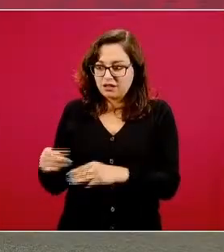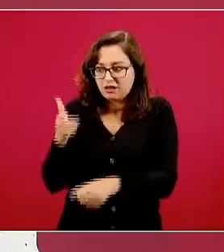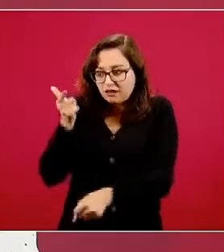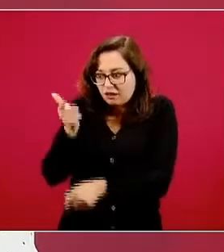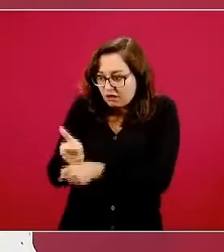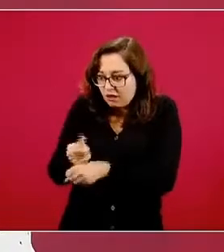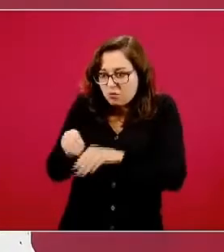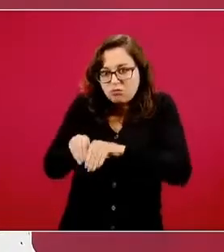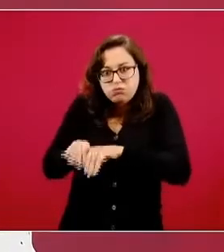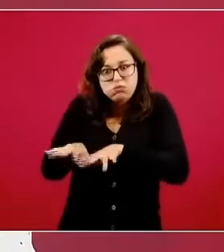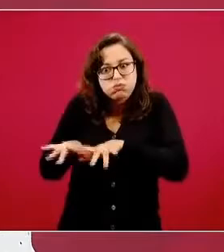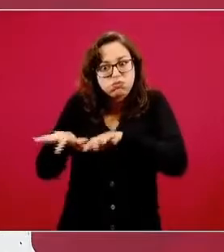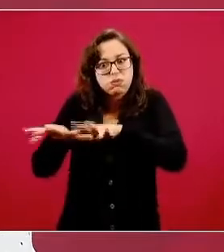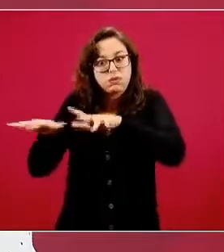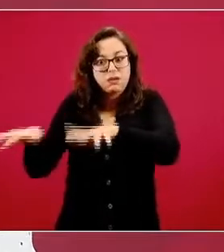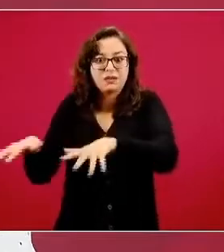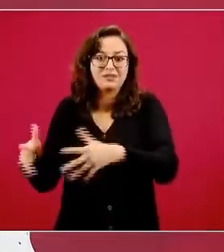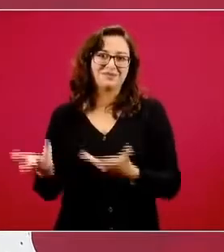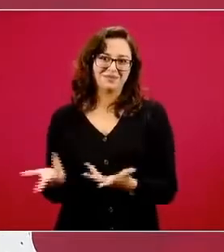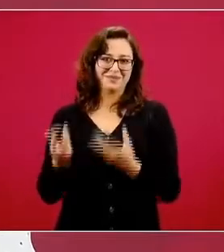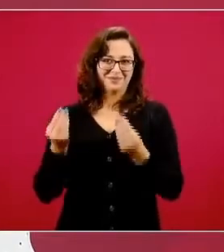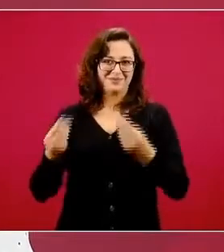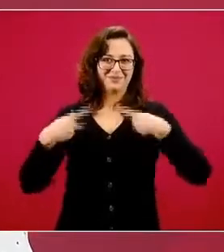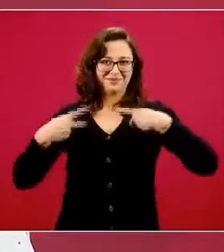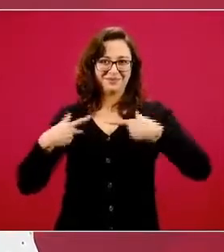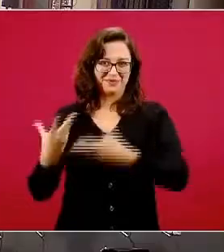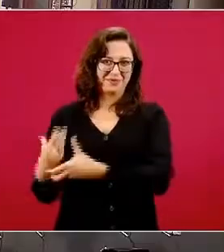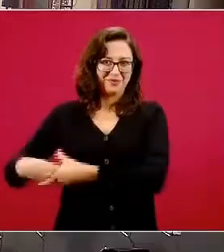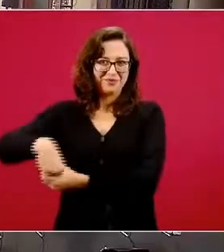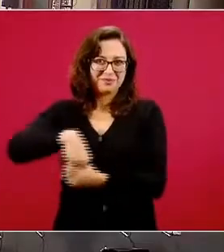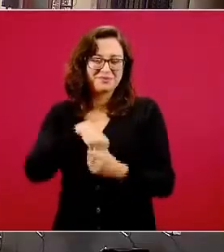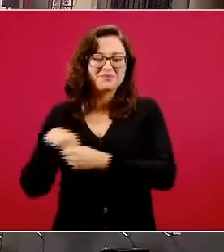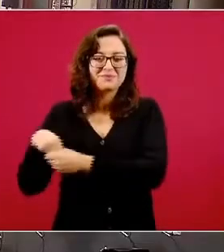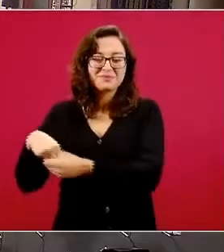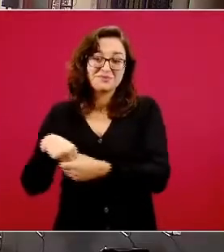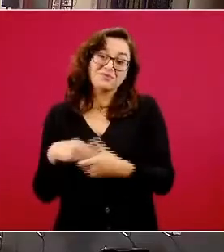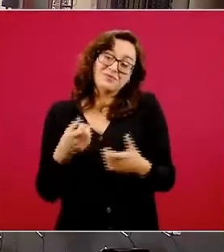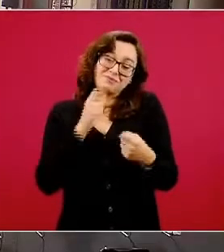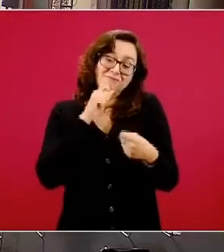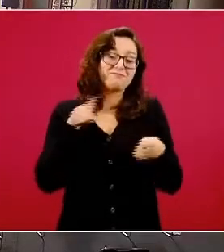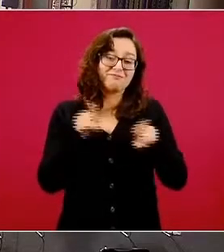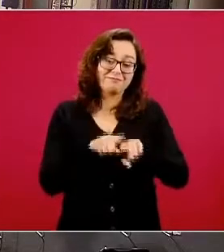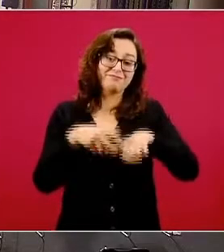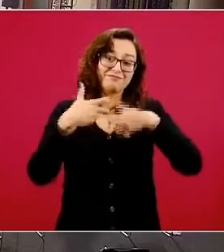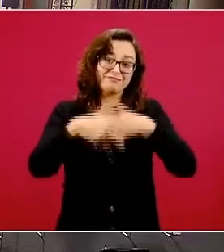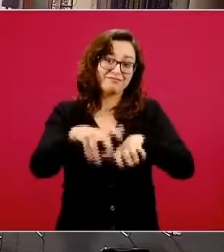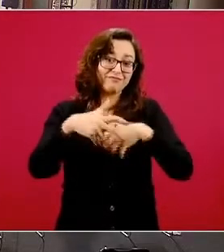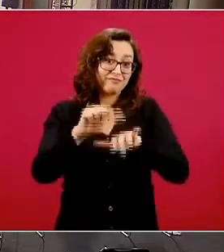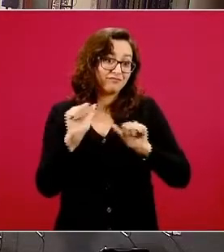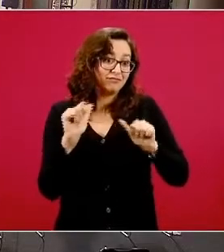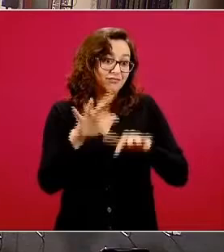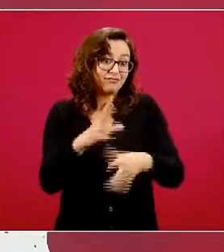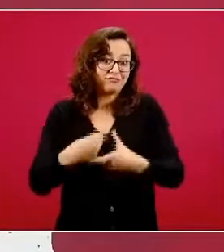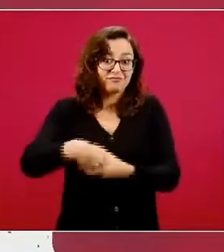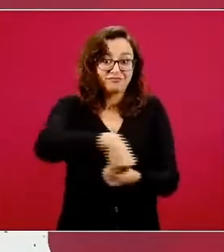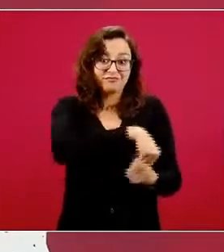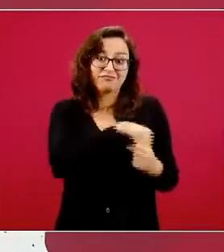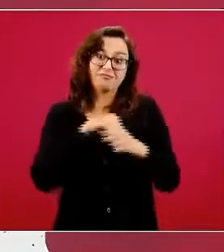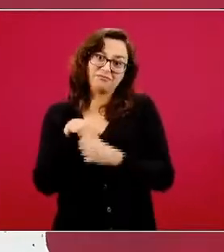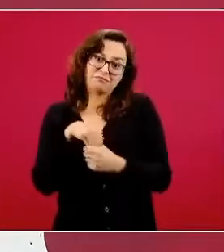es en donde, si la gente se congrega mucho, pues se incrementa el riesgo de